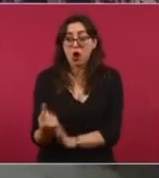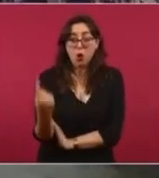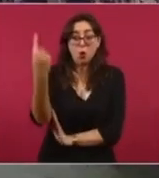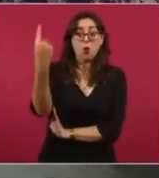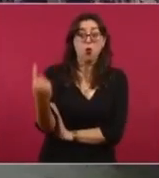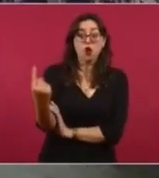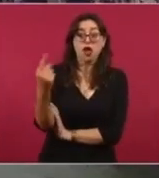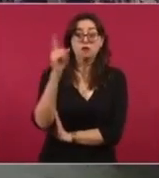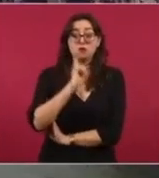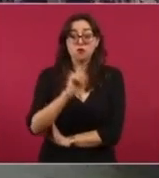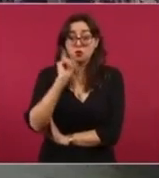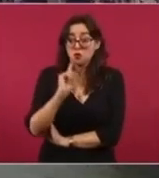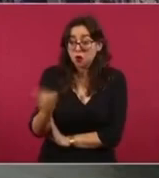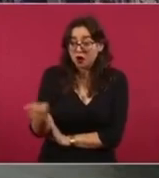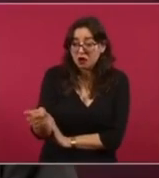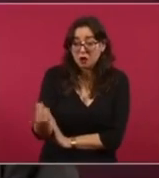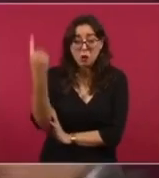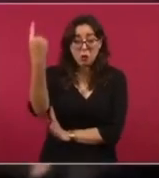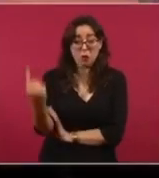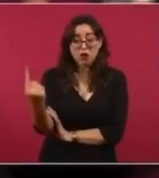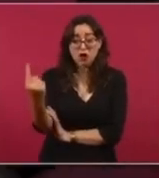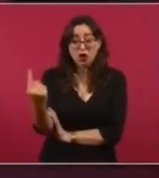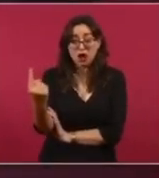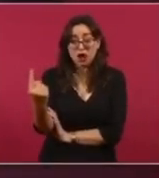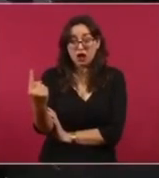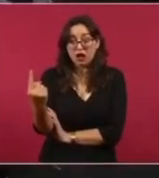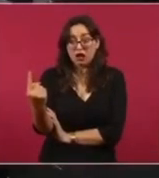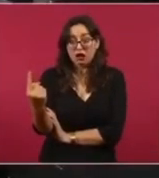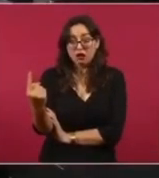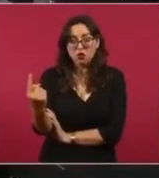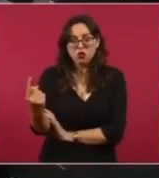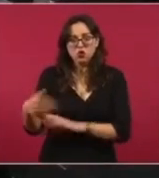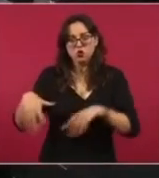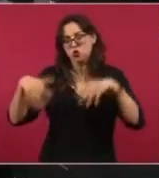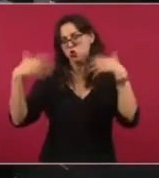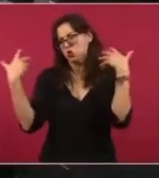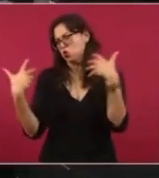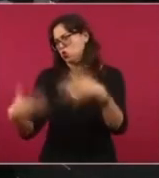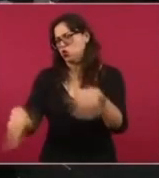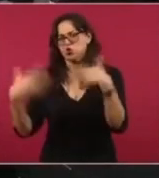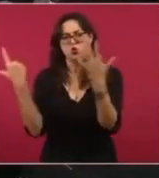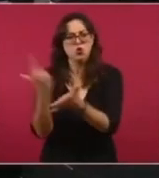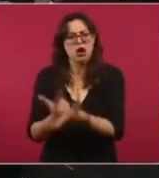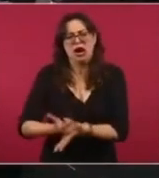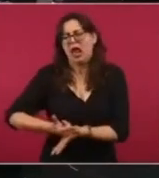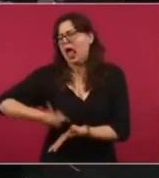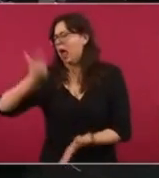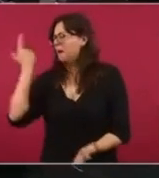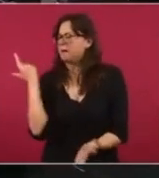de la ministra Esquivel lo han inflado.